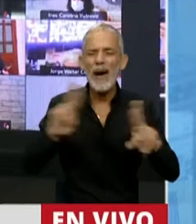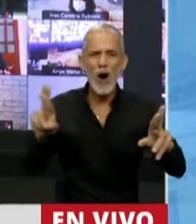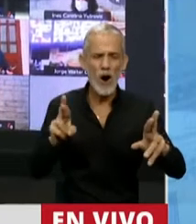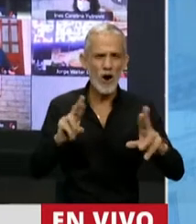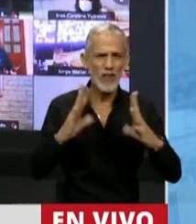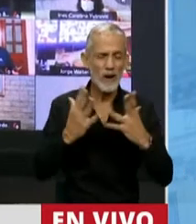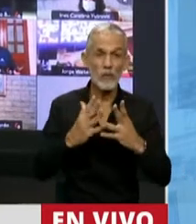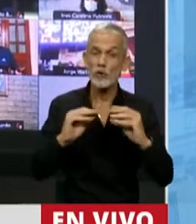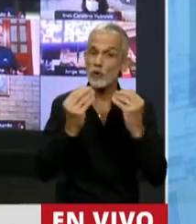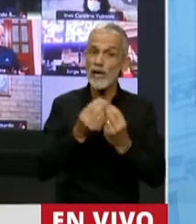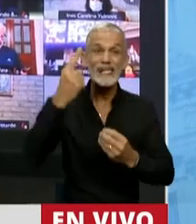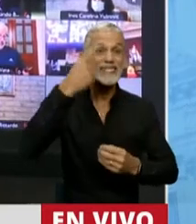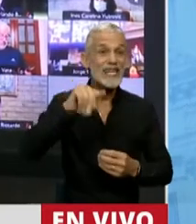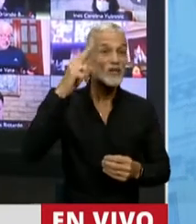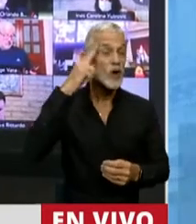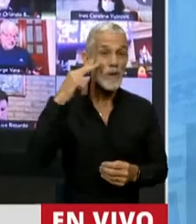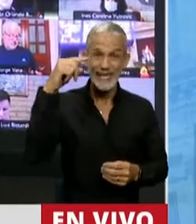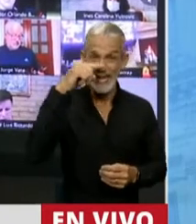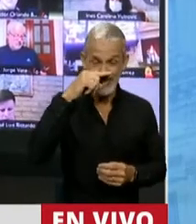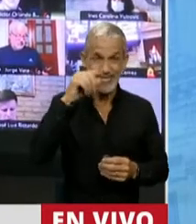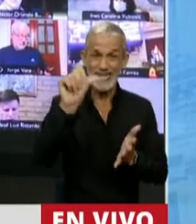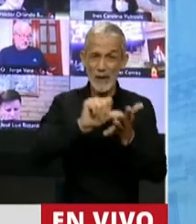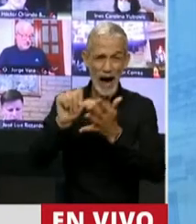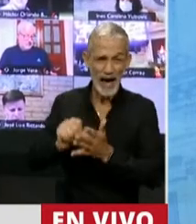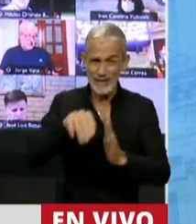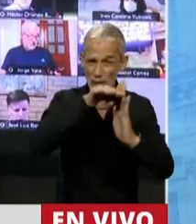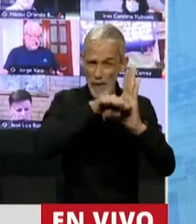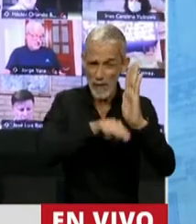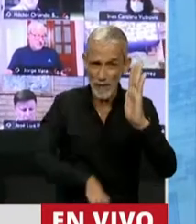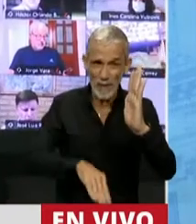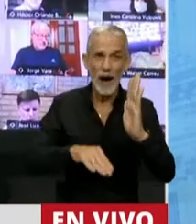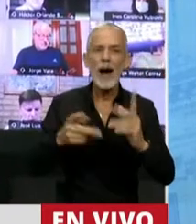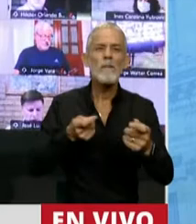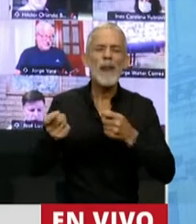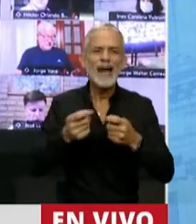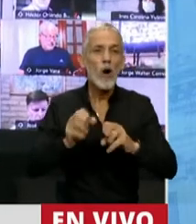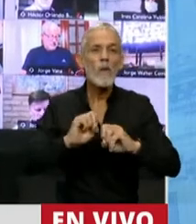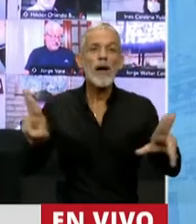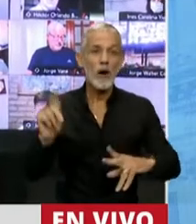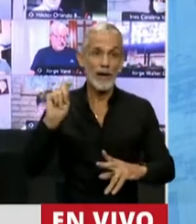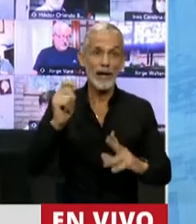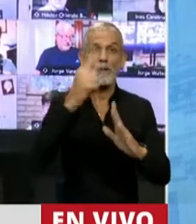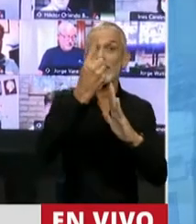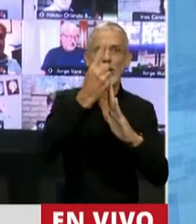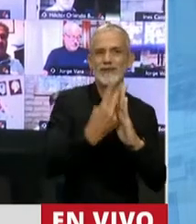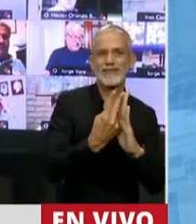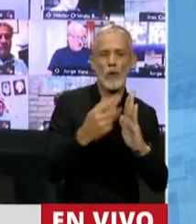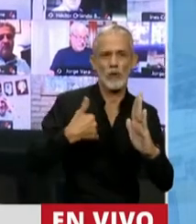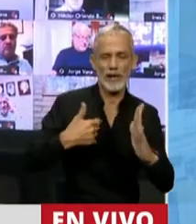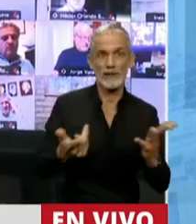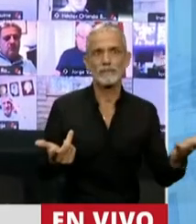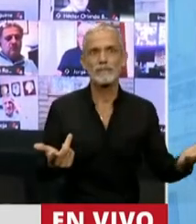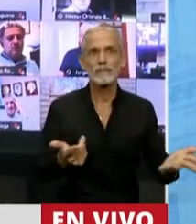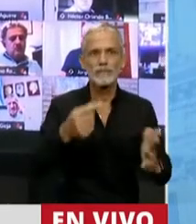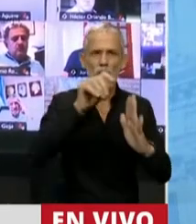entre 197 países en el manejo de la pandemia pero además somos el cuarto con más muertos por